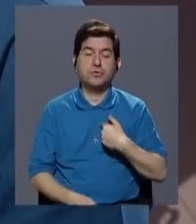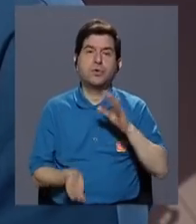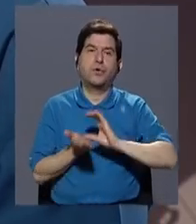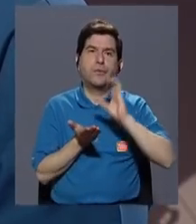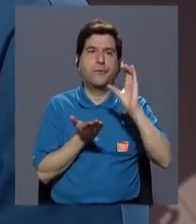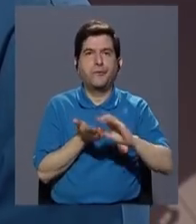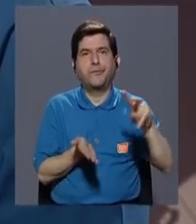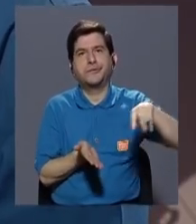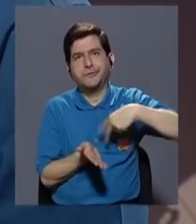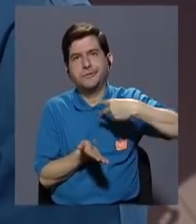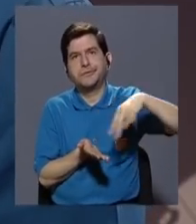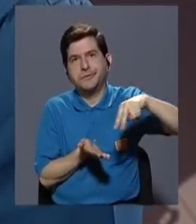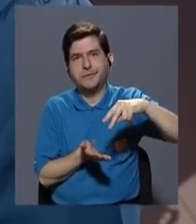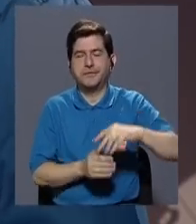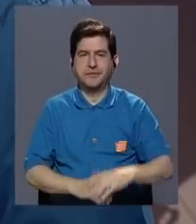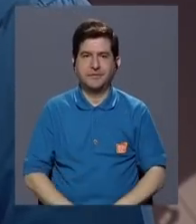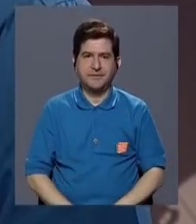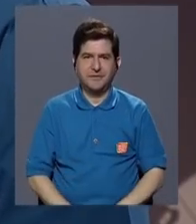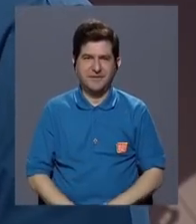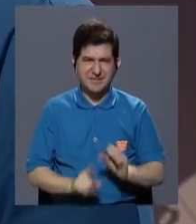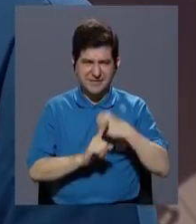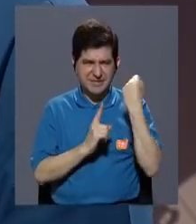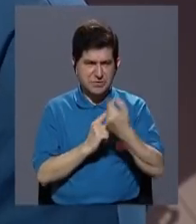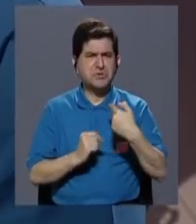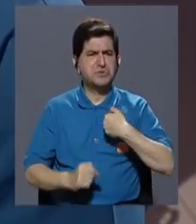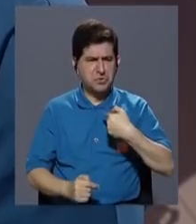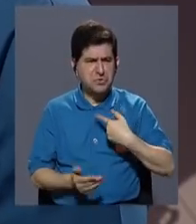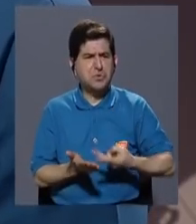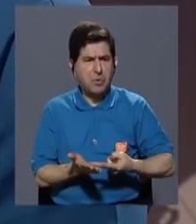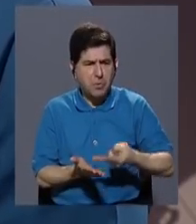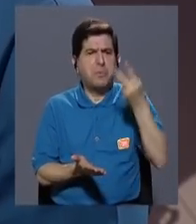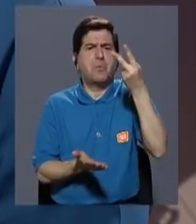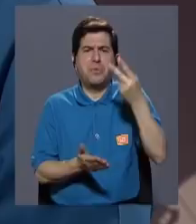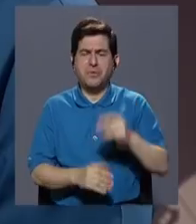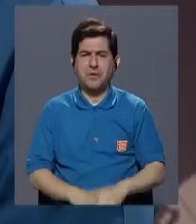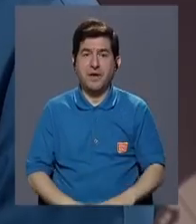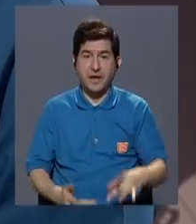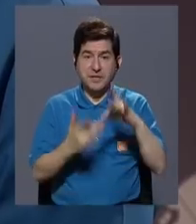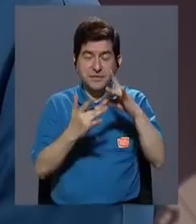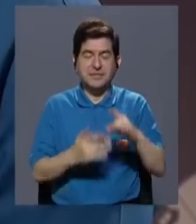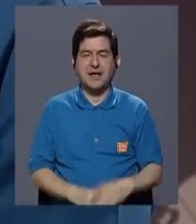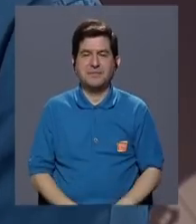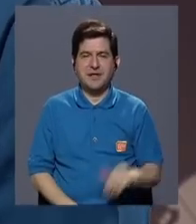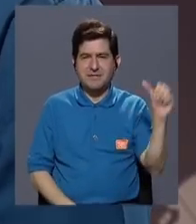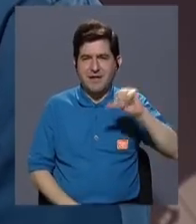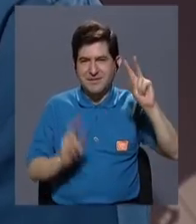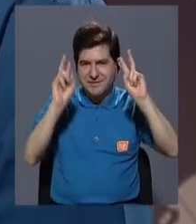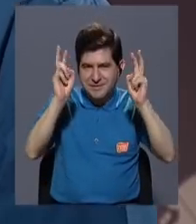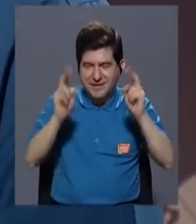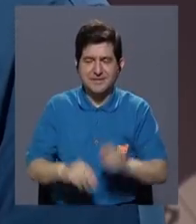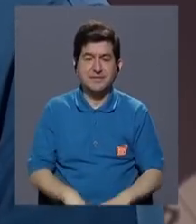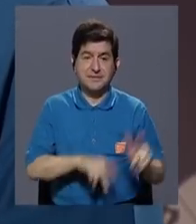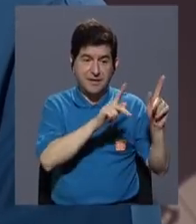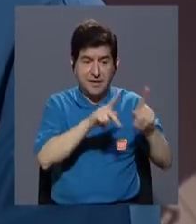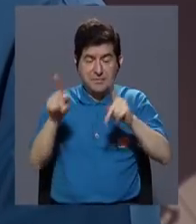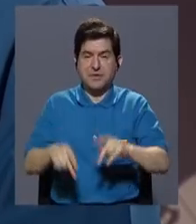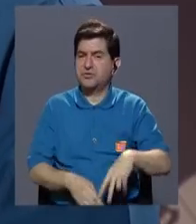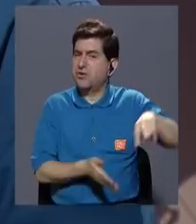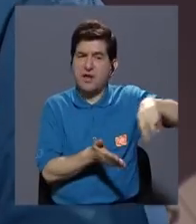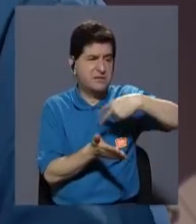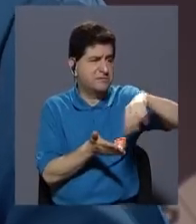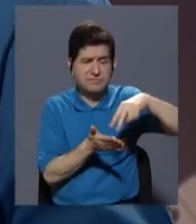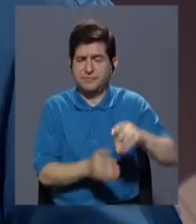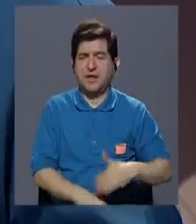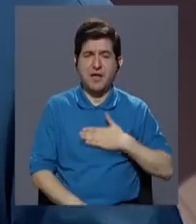llevar un curso de baile y fue algo a lo que le tomé mucho aprecio particularmente a la salsa y era una generación en el que la gente no estaba bailando